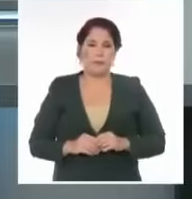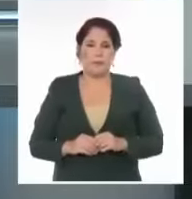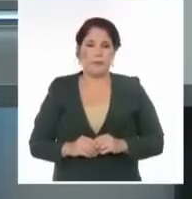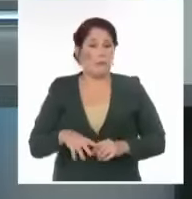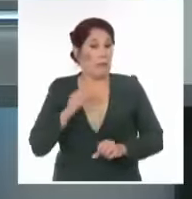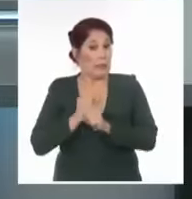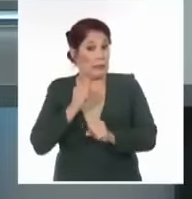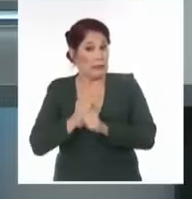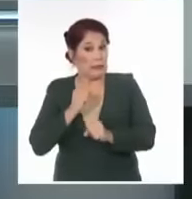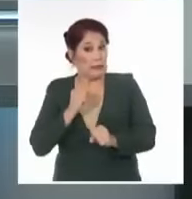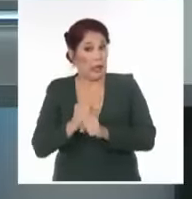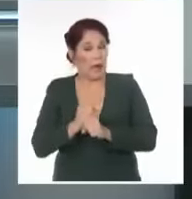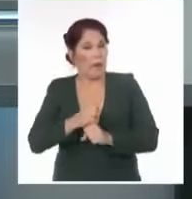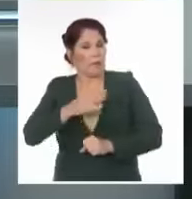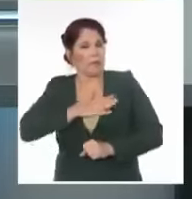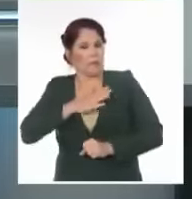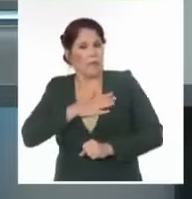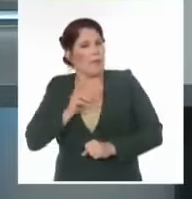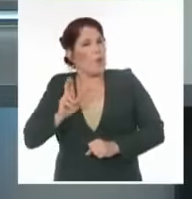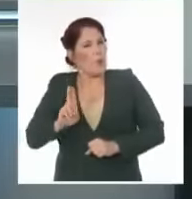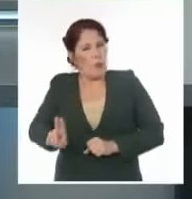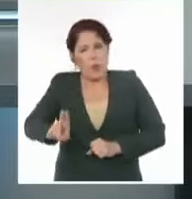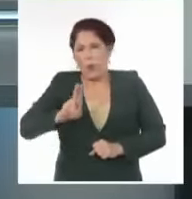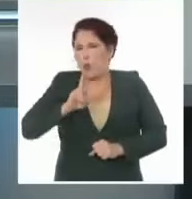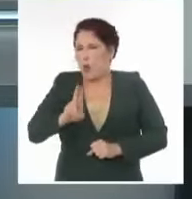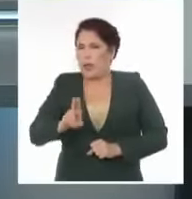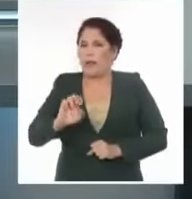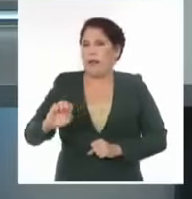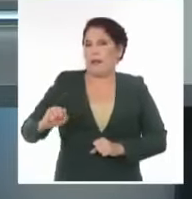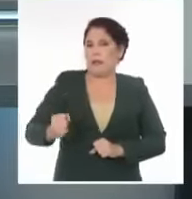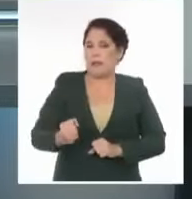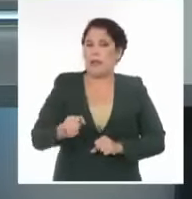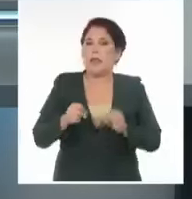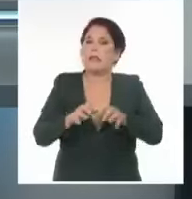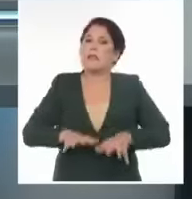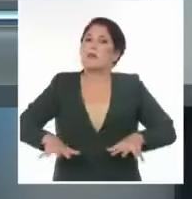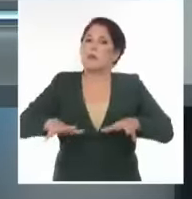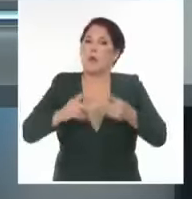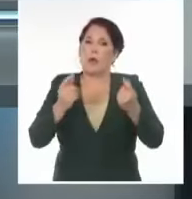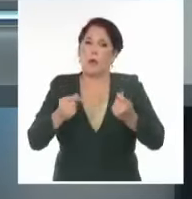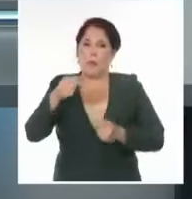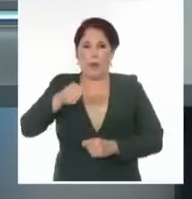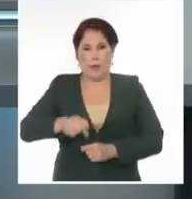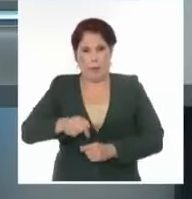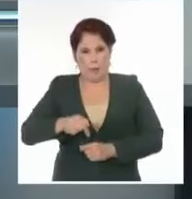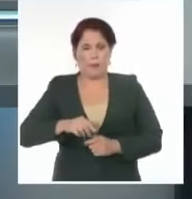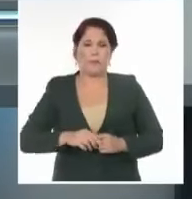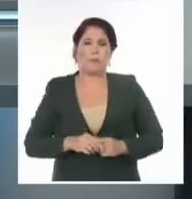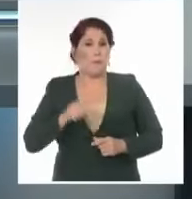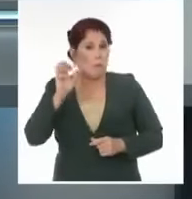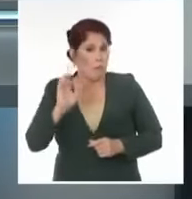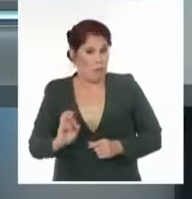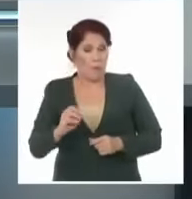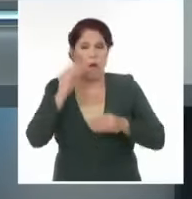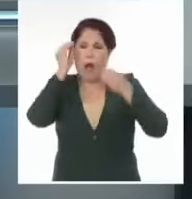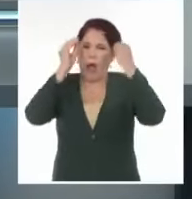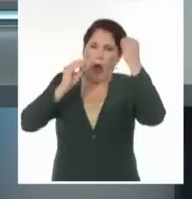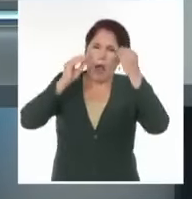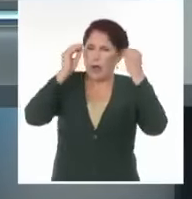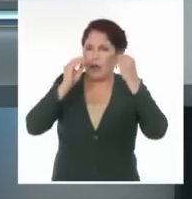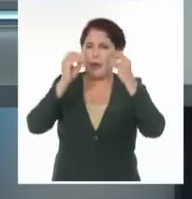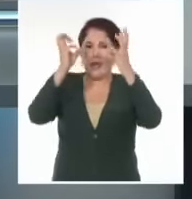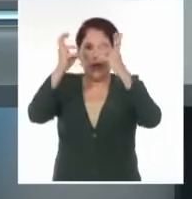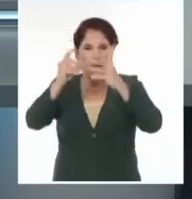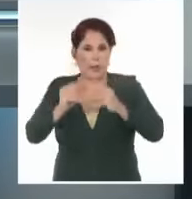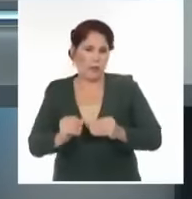Trabajar con sentido de urgencia, eso es lo que exige el complejo escenario económico cubano. Así trascendió en el análisis de los